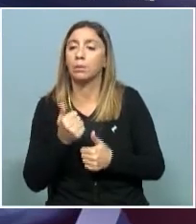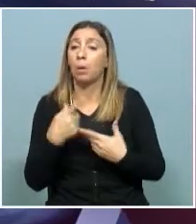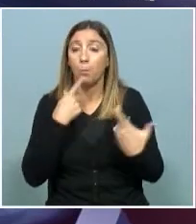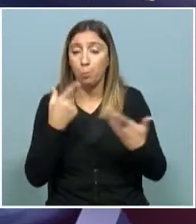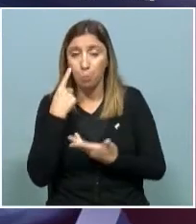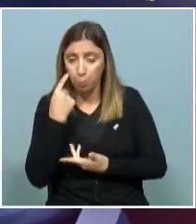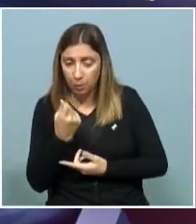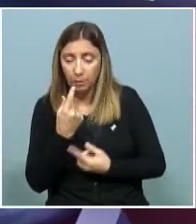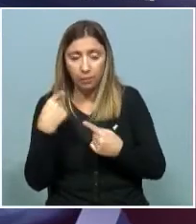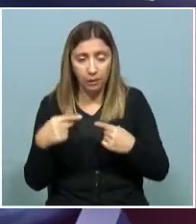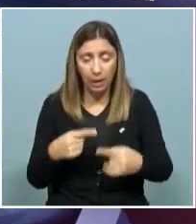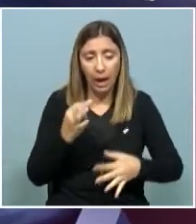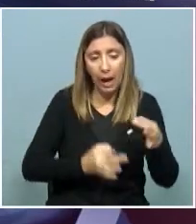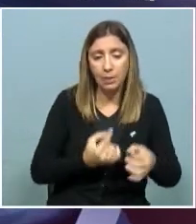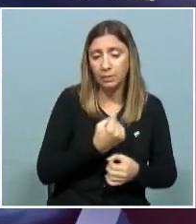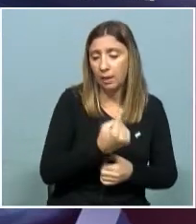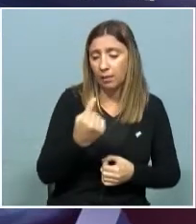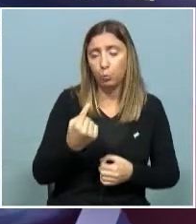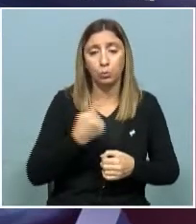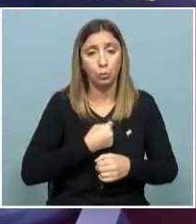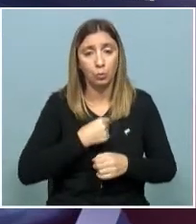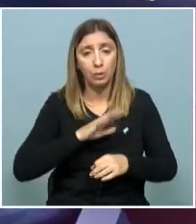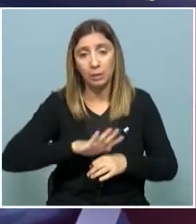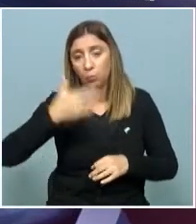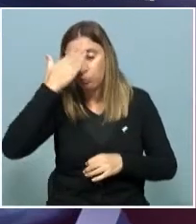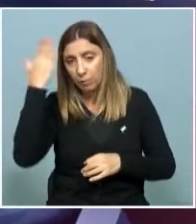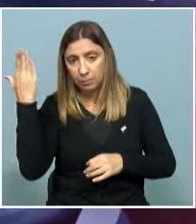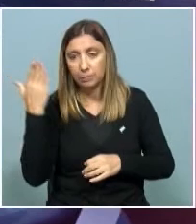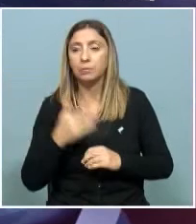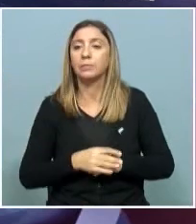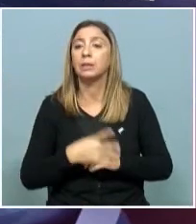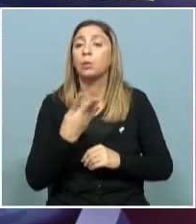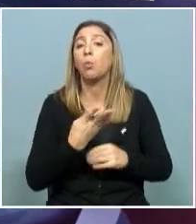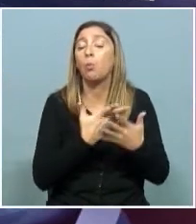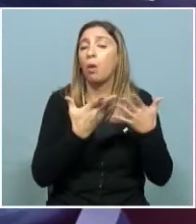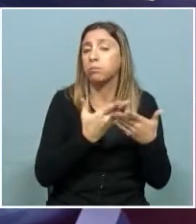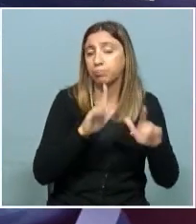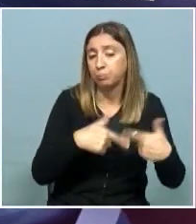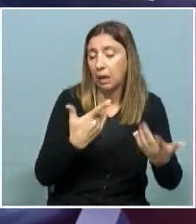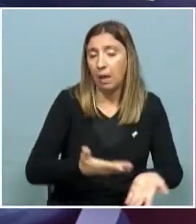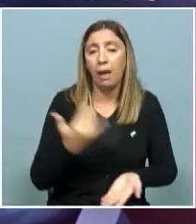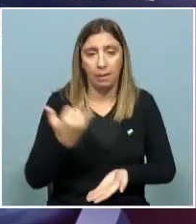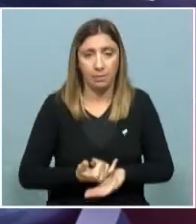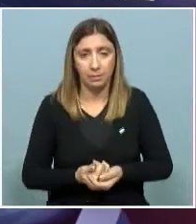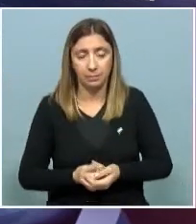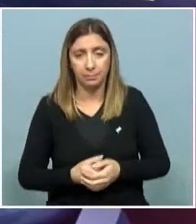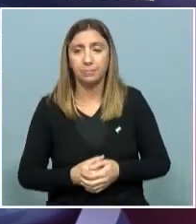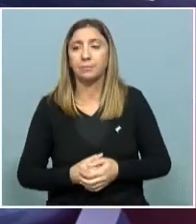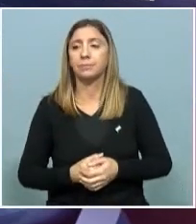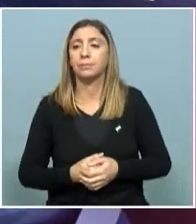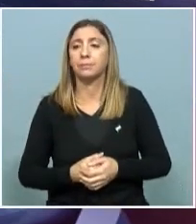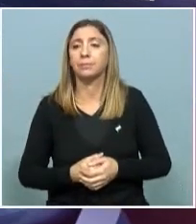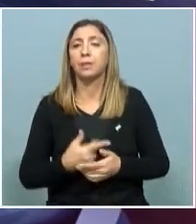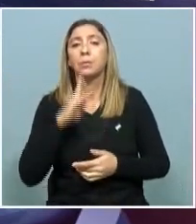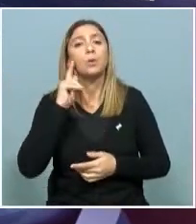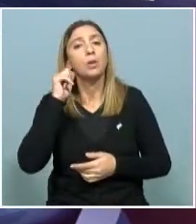muestras se hicieron los análisis de laboratorio y bueno en cuatro días ya tenemos resultados por biología